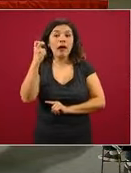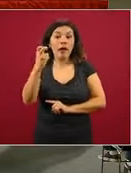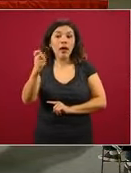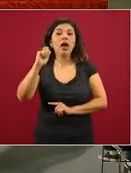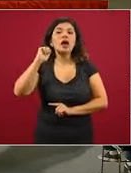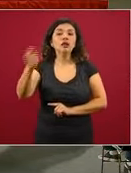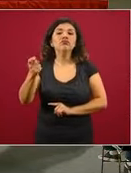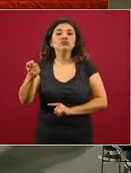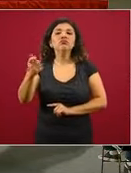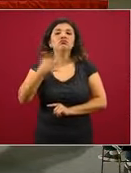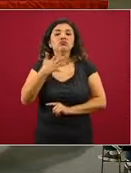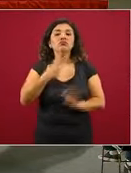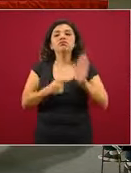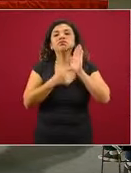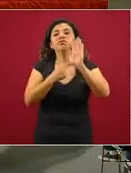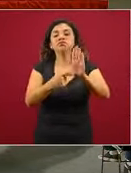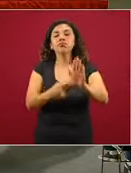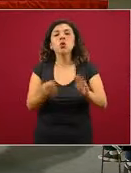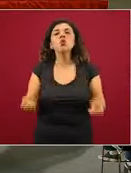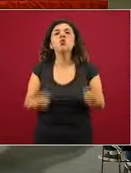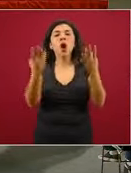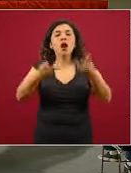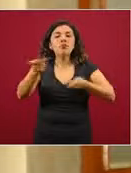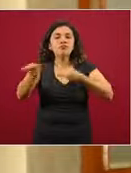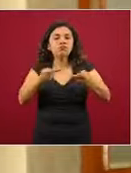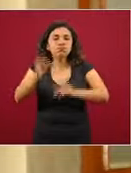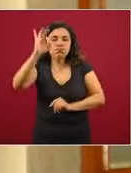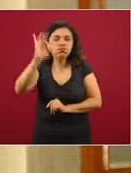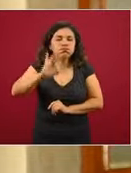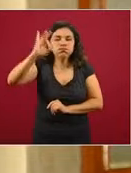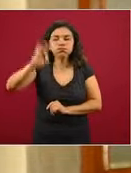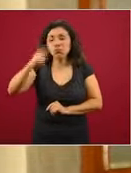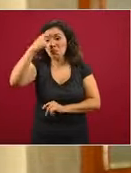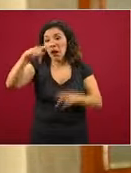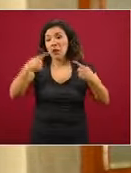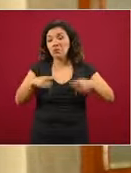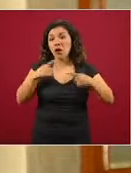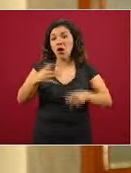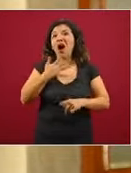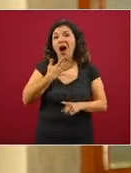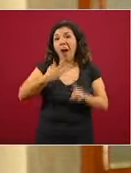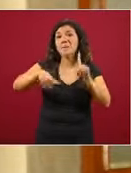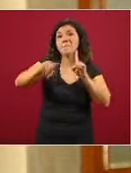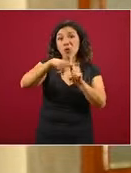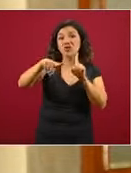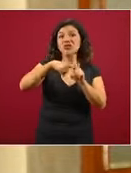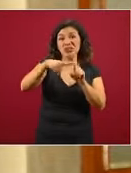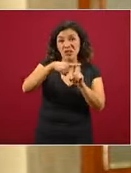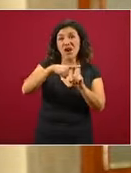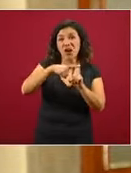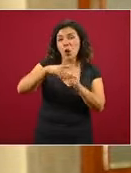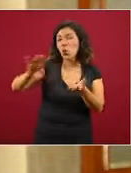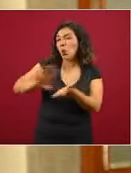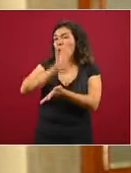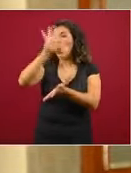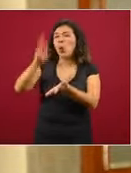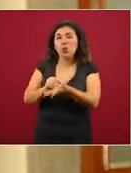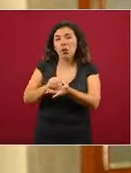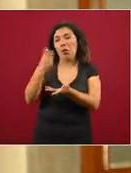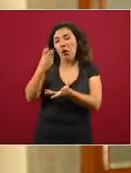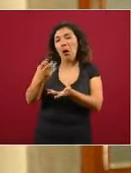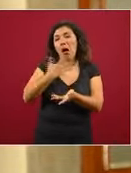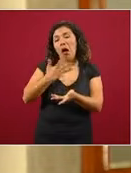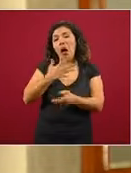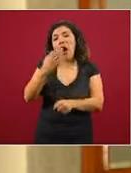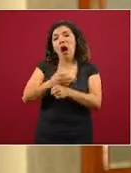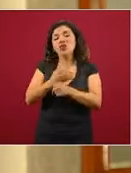aquel que revela cuál es la proporción de las personas que han salido positivas de todas aquellas en las cuales